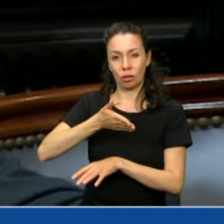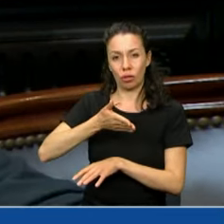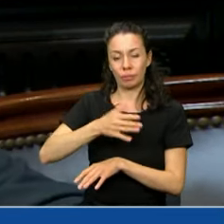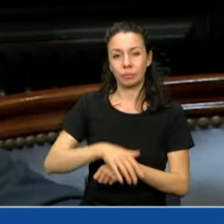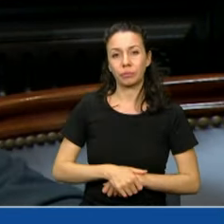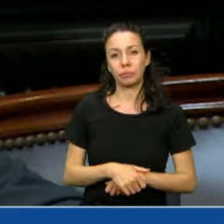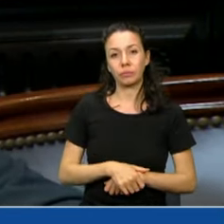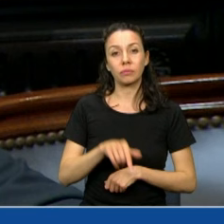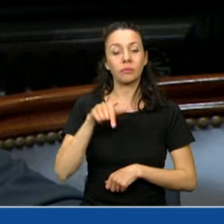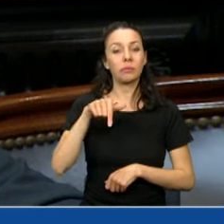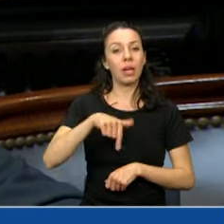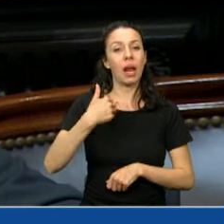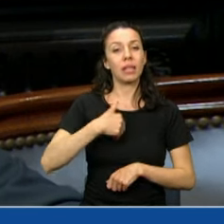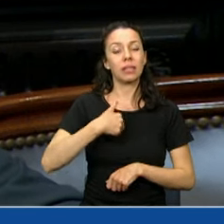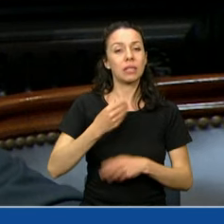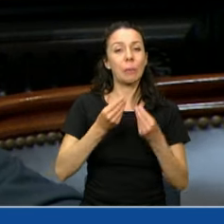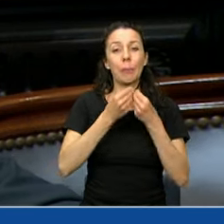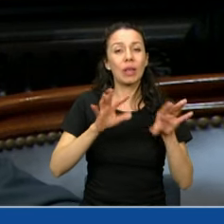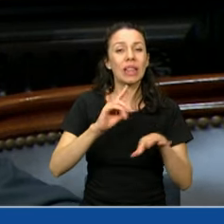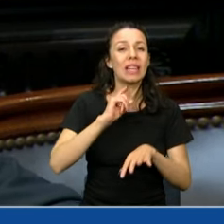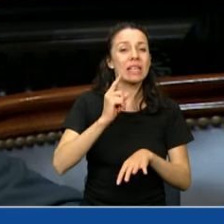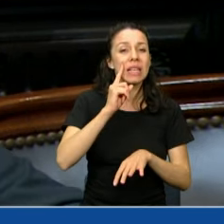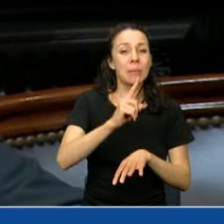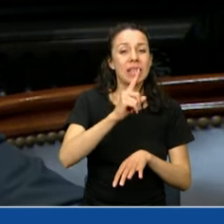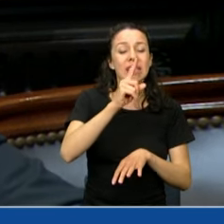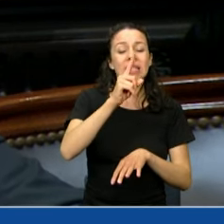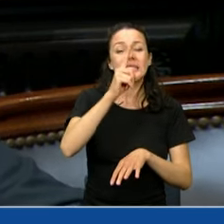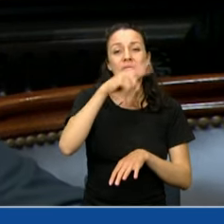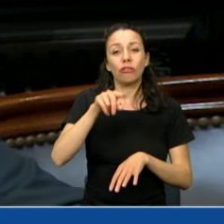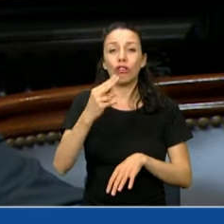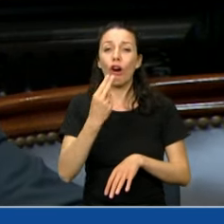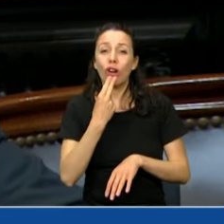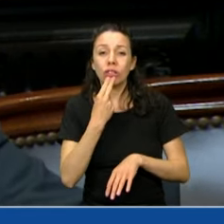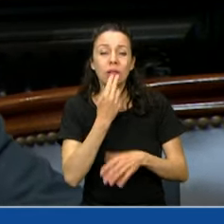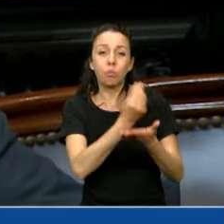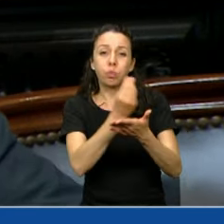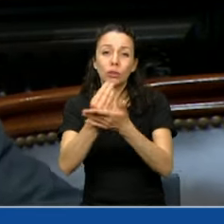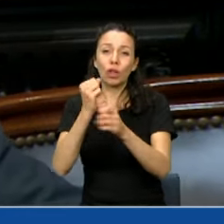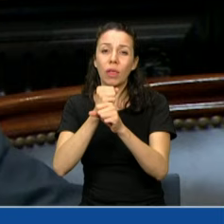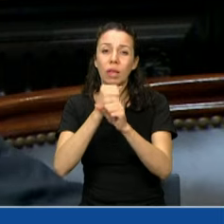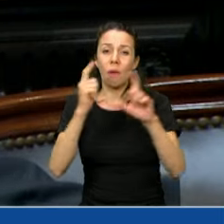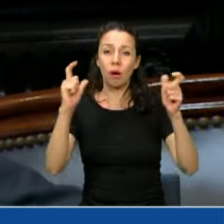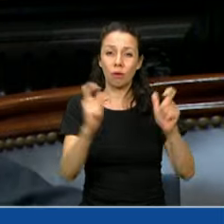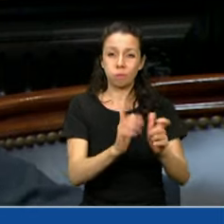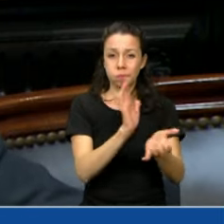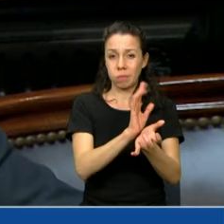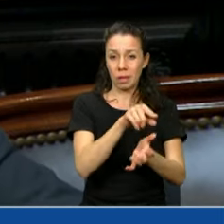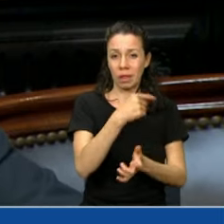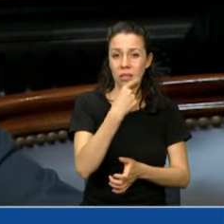perdieron 13111 puestos de trabajo registrado una caída del